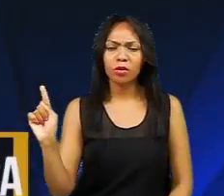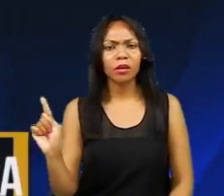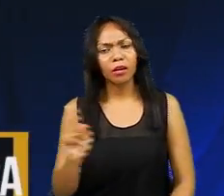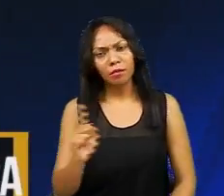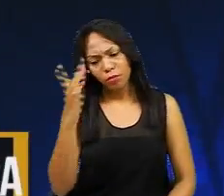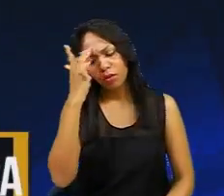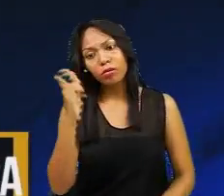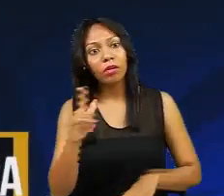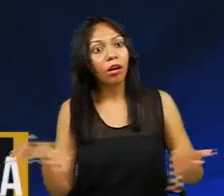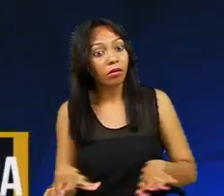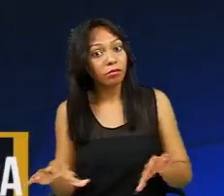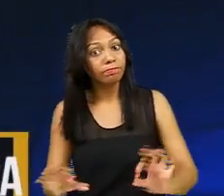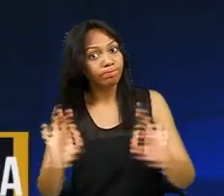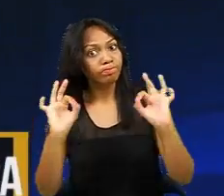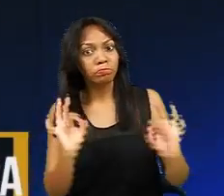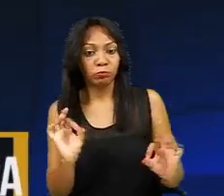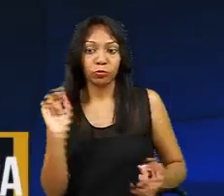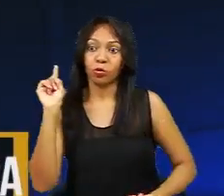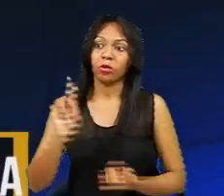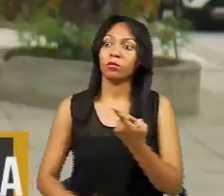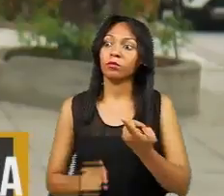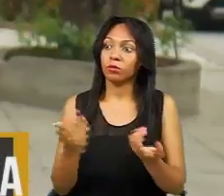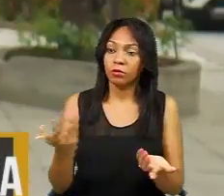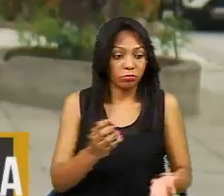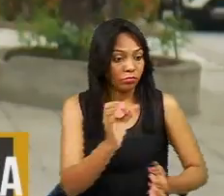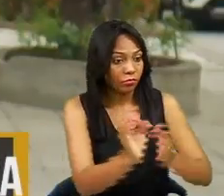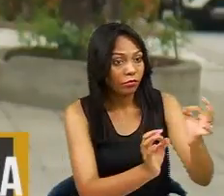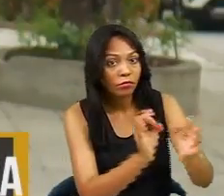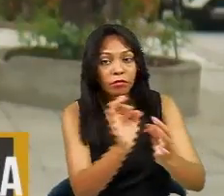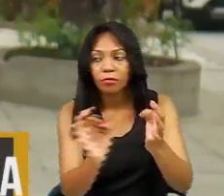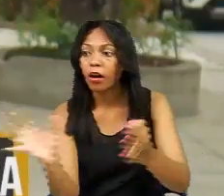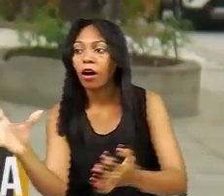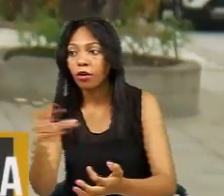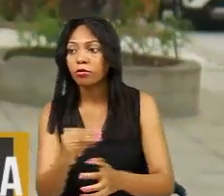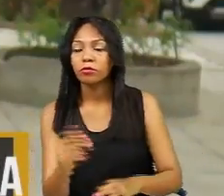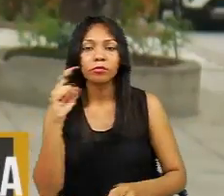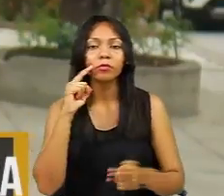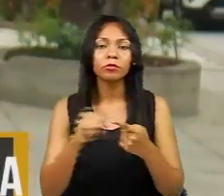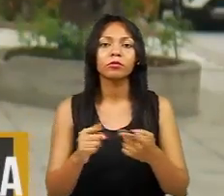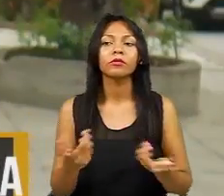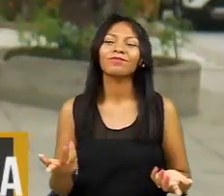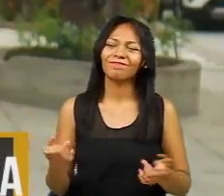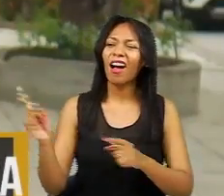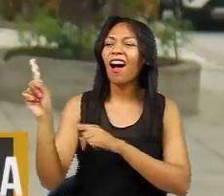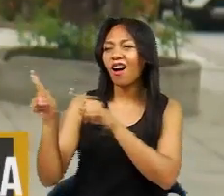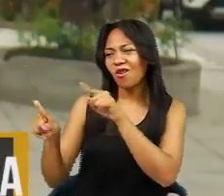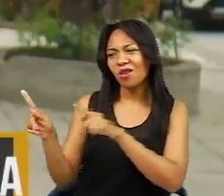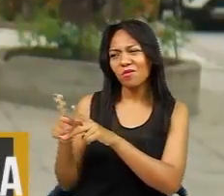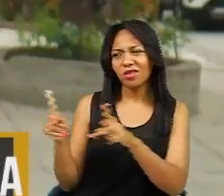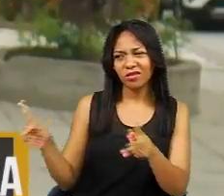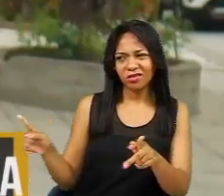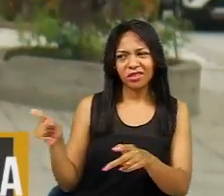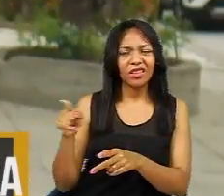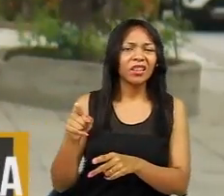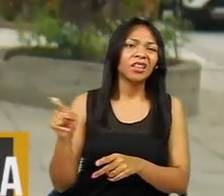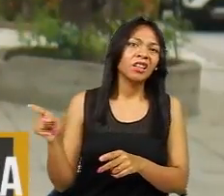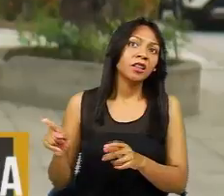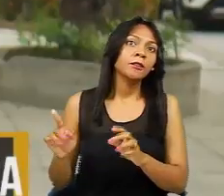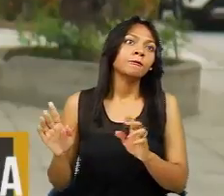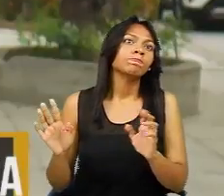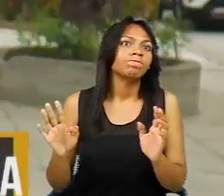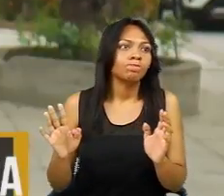normal de sus funciones en pro de la seguridad ciudadana. Lo que rechazamos son actitudes de ciertos ciudadanos que se